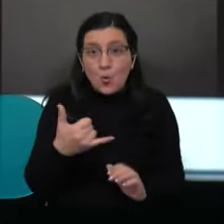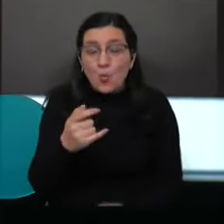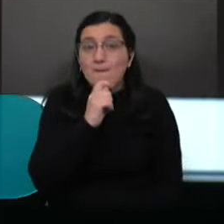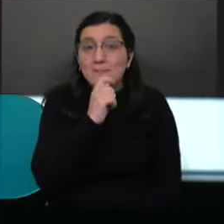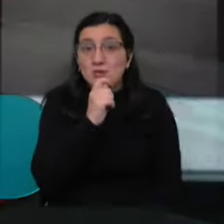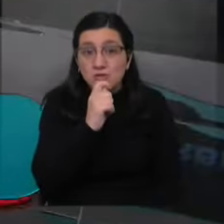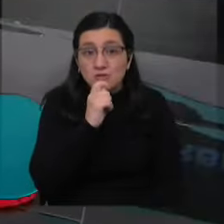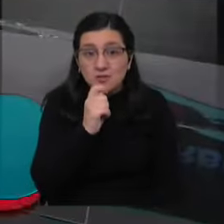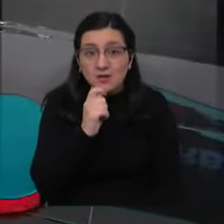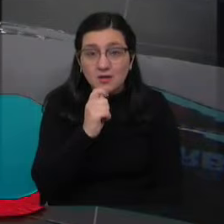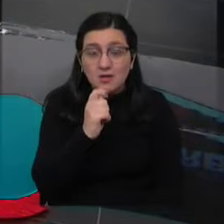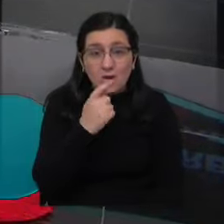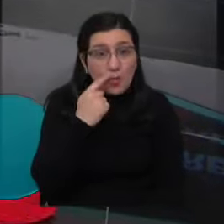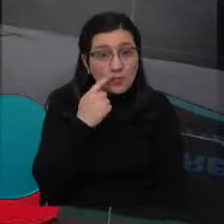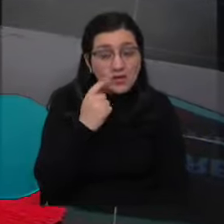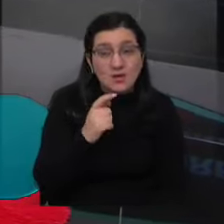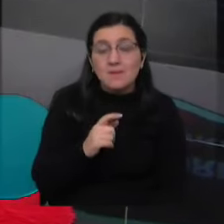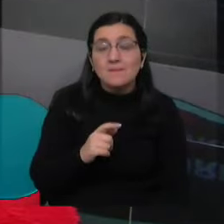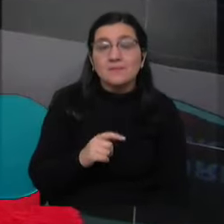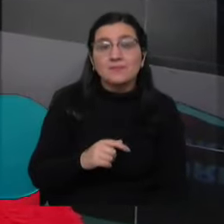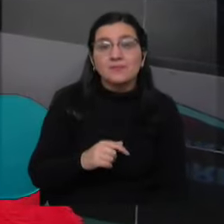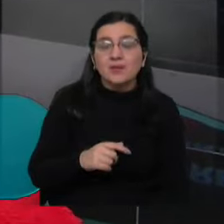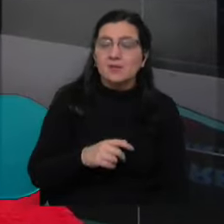a una a una movilera